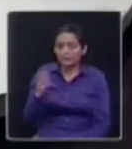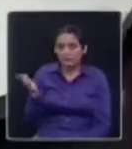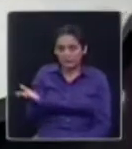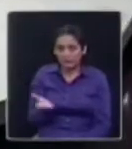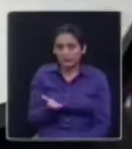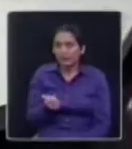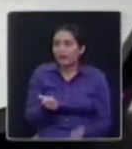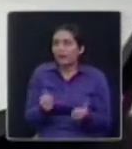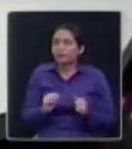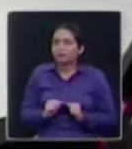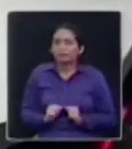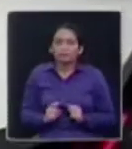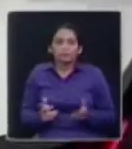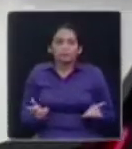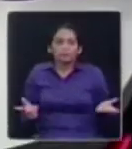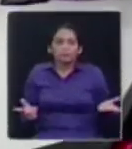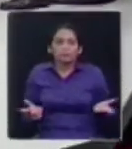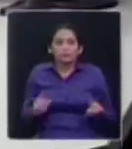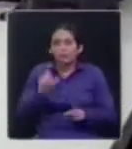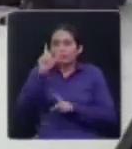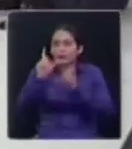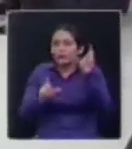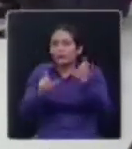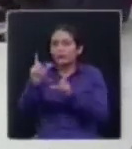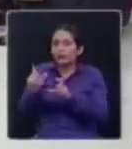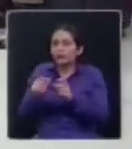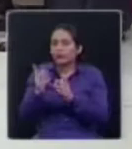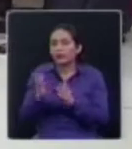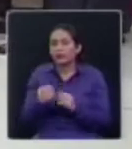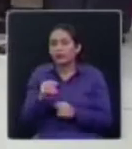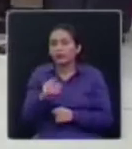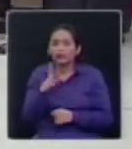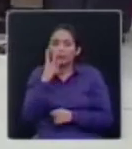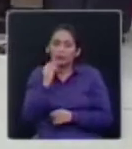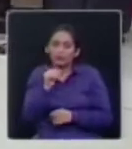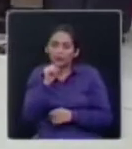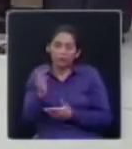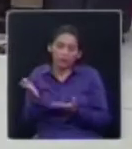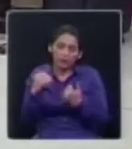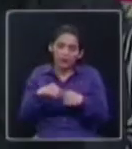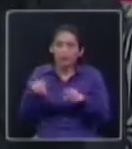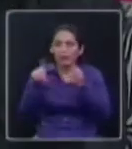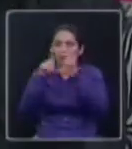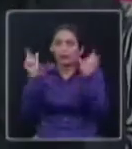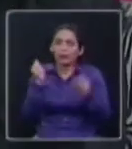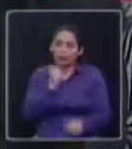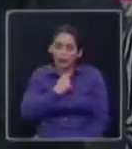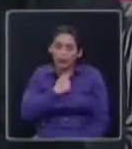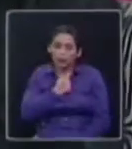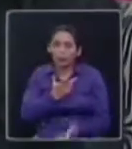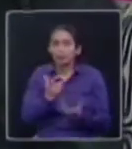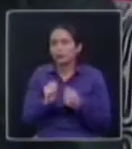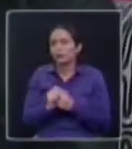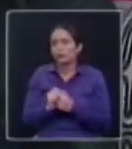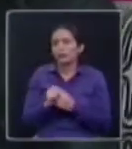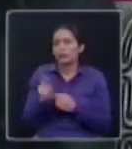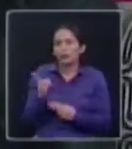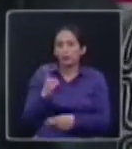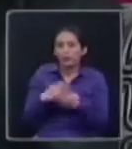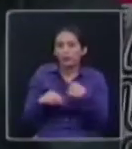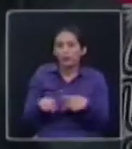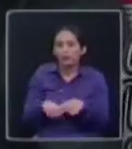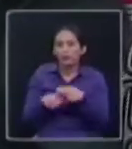no solamente practicantes, sino empresarios, emprendedores, funcionarios de la